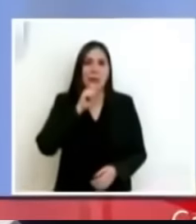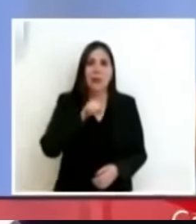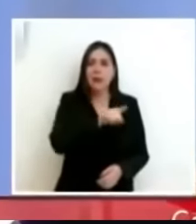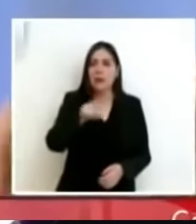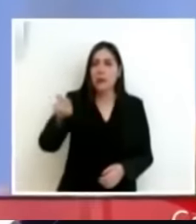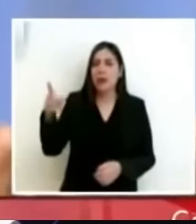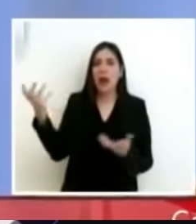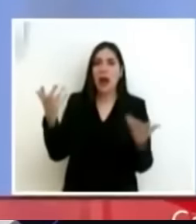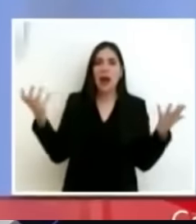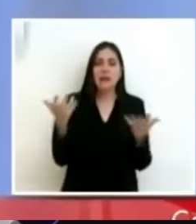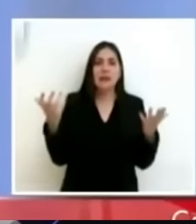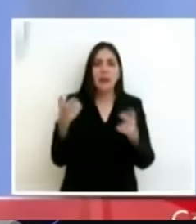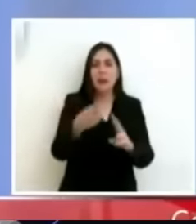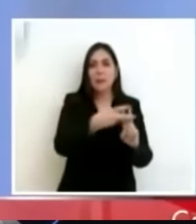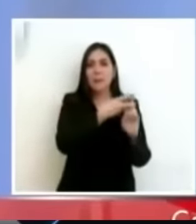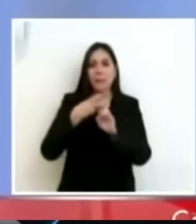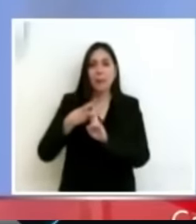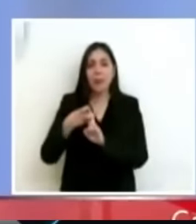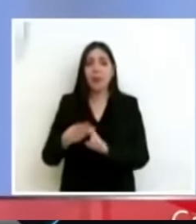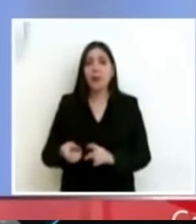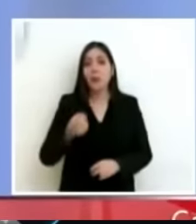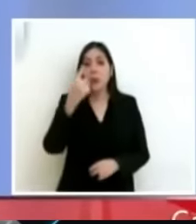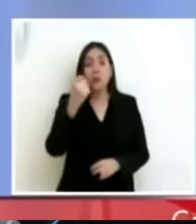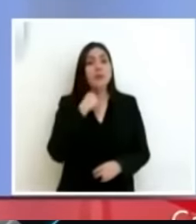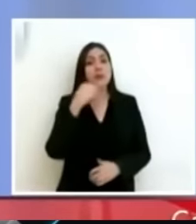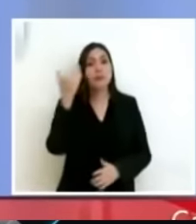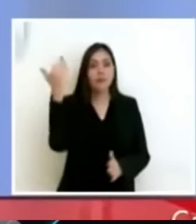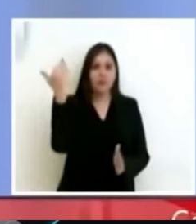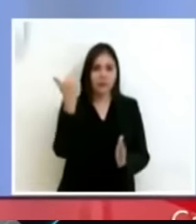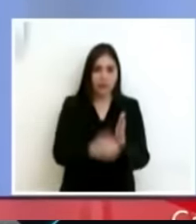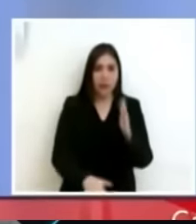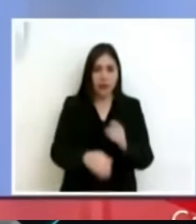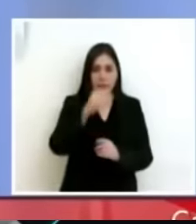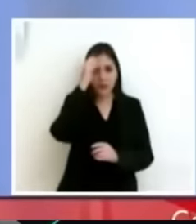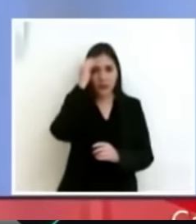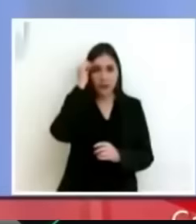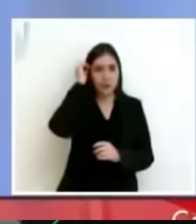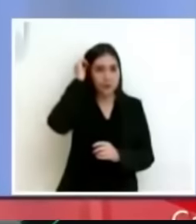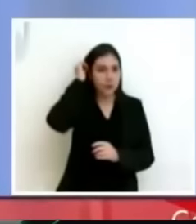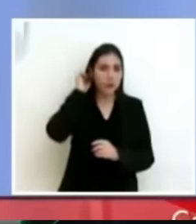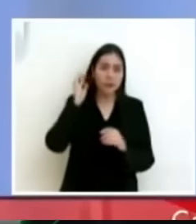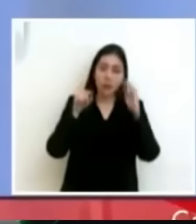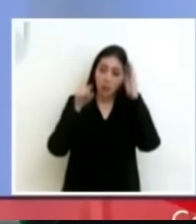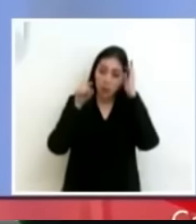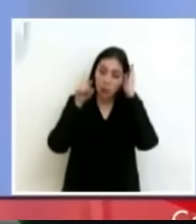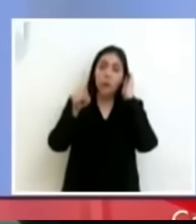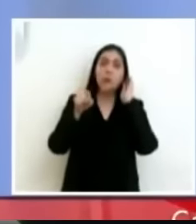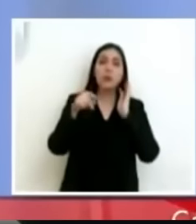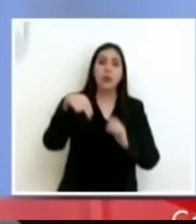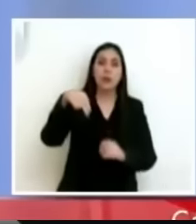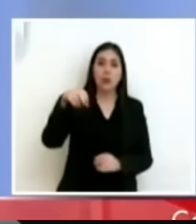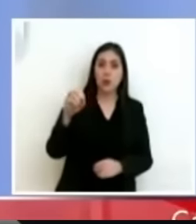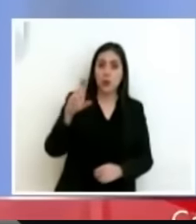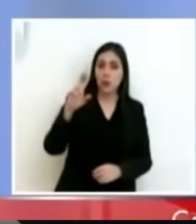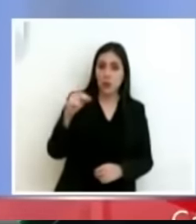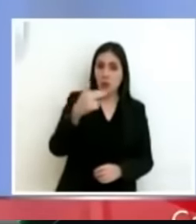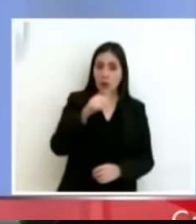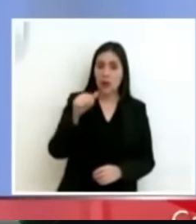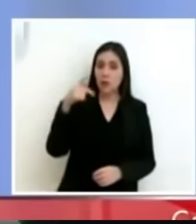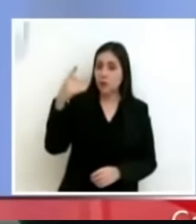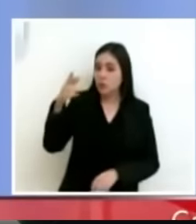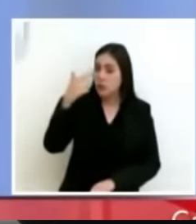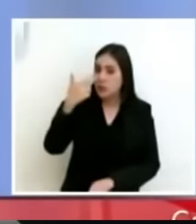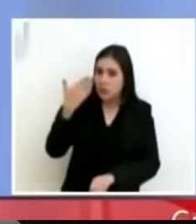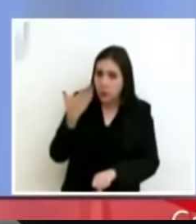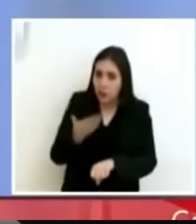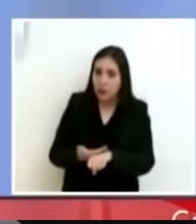Falta un senador y usted, Noroña, tiene obligación de velar por